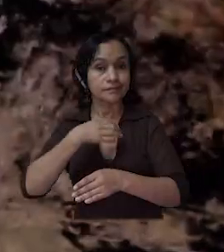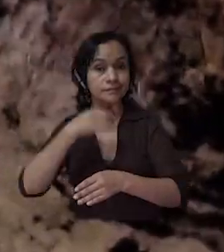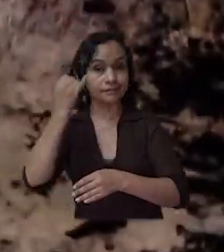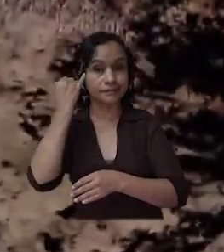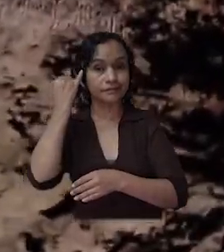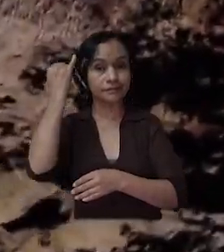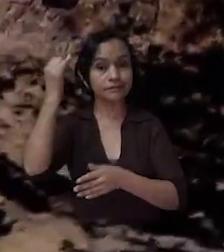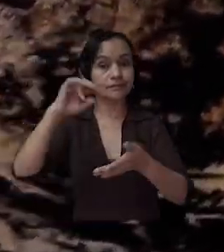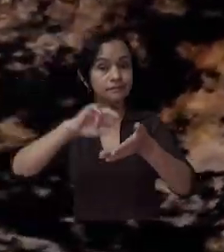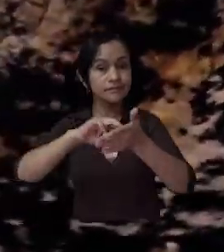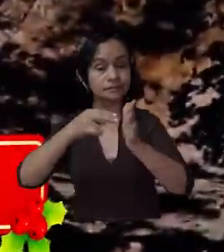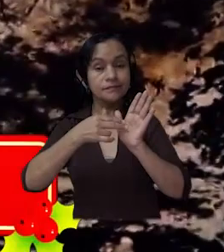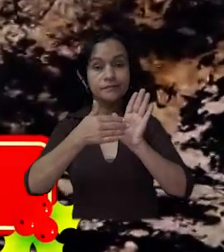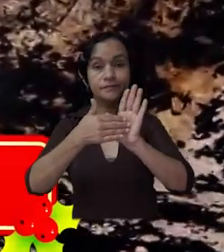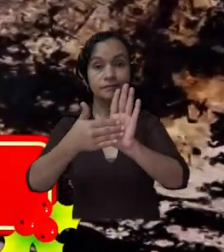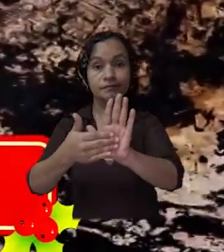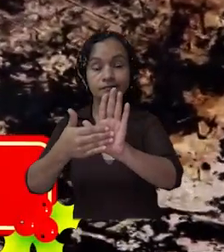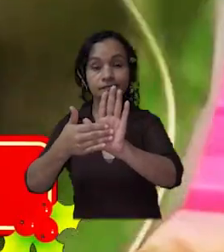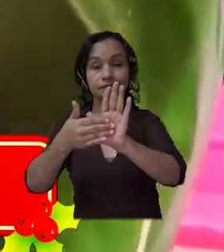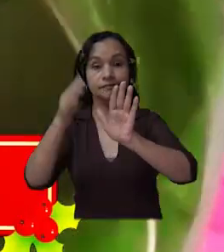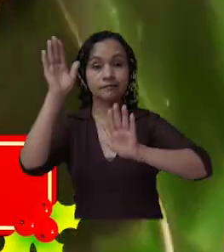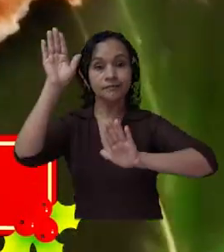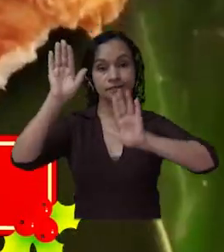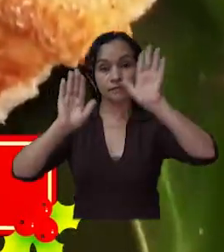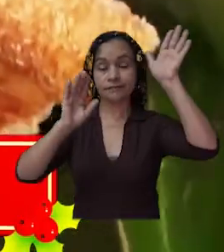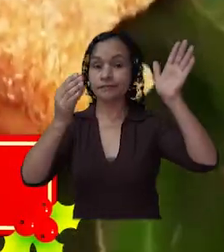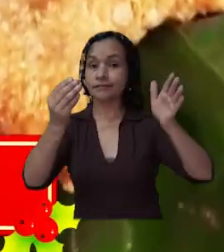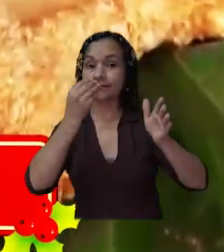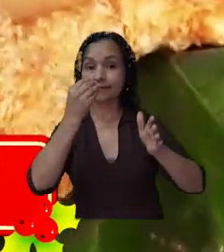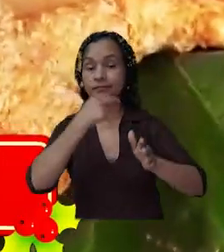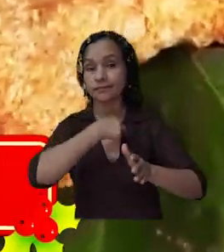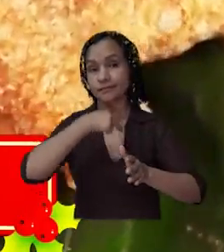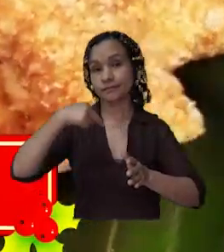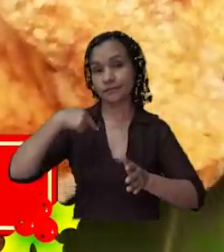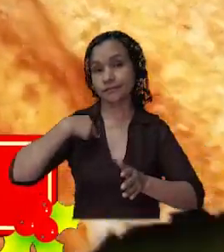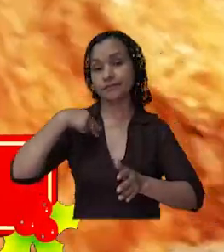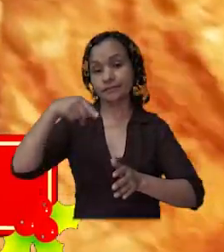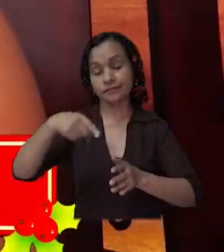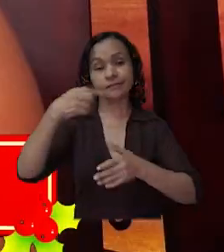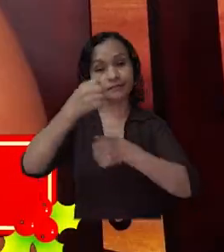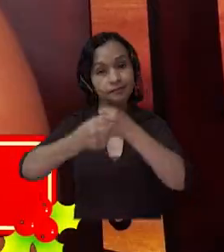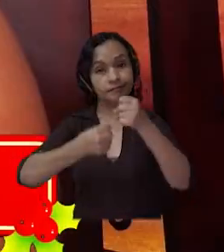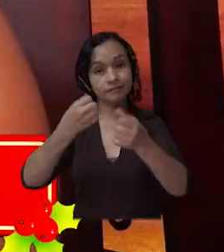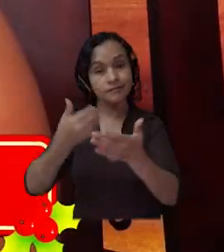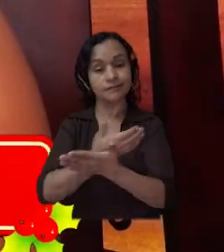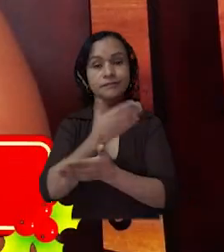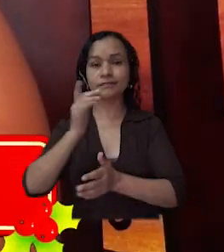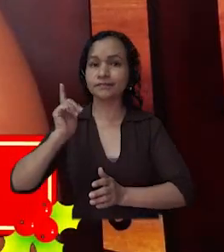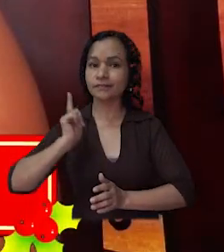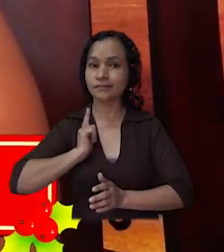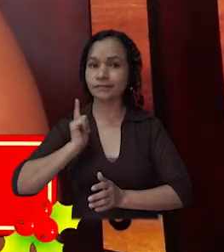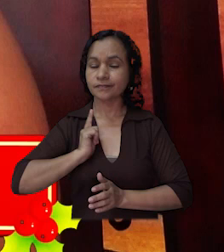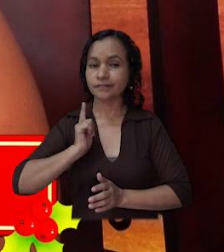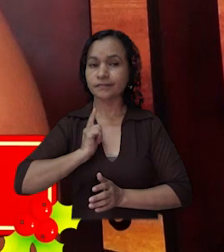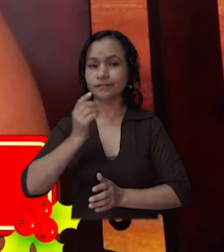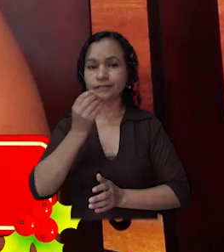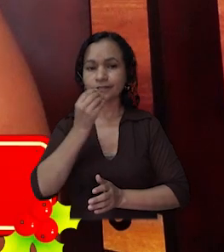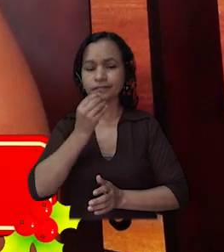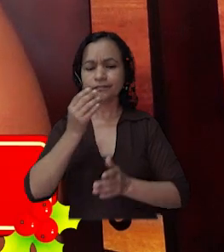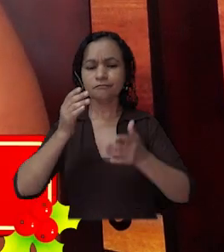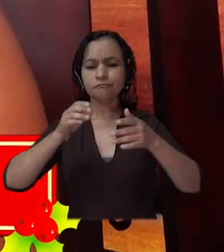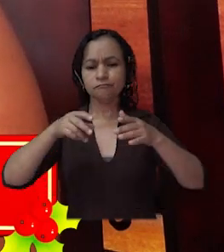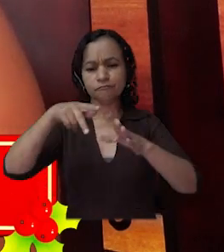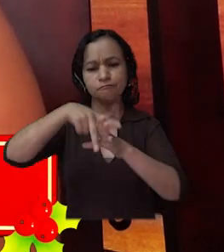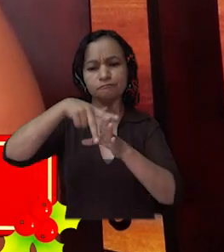idiosincrasia y esto se demuestra a través de los concursos de comida que se realizan para esta época. Adoptamos el relleno campesino